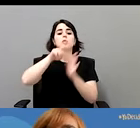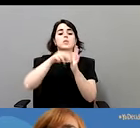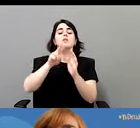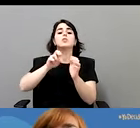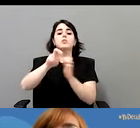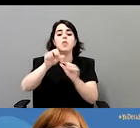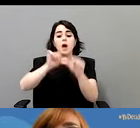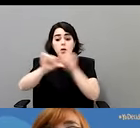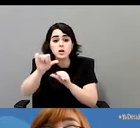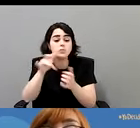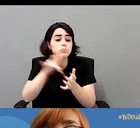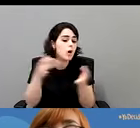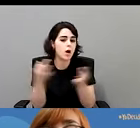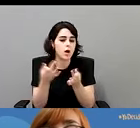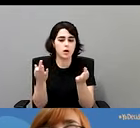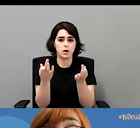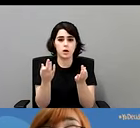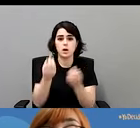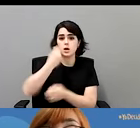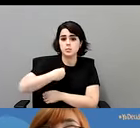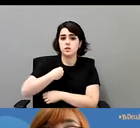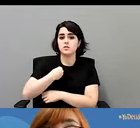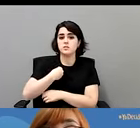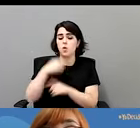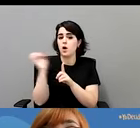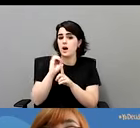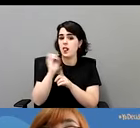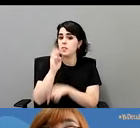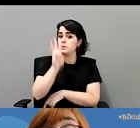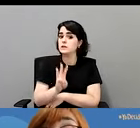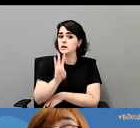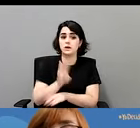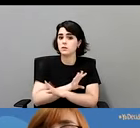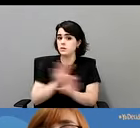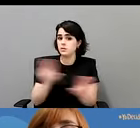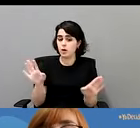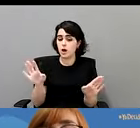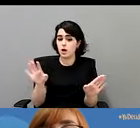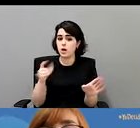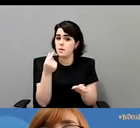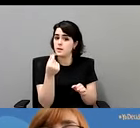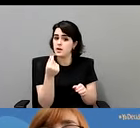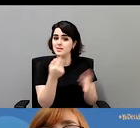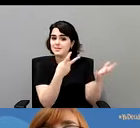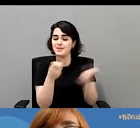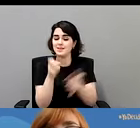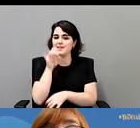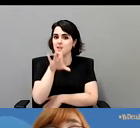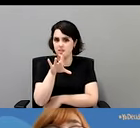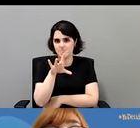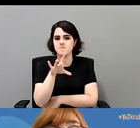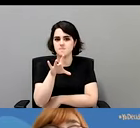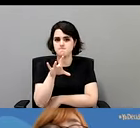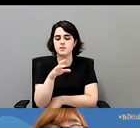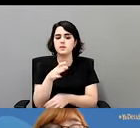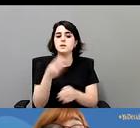ocurre. Que como solo hay grado 3, la cuantía es de 715. Y es